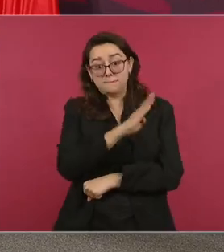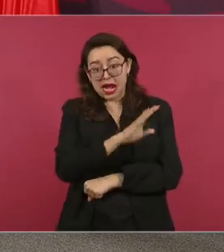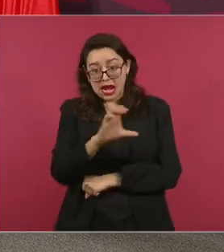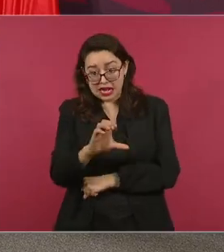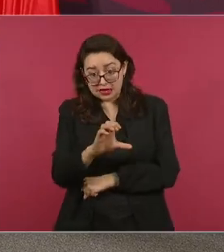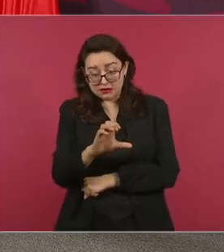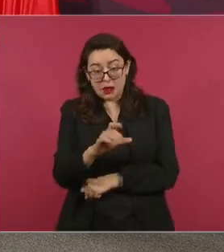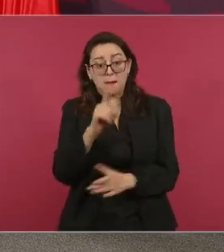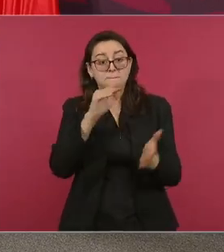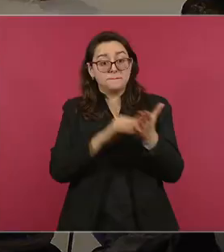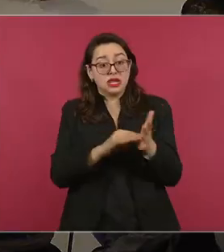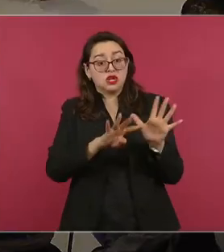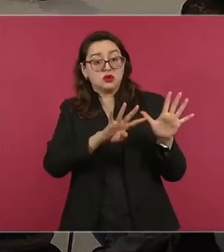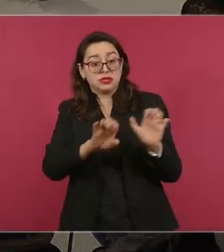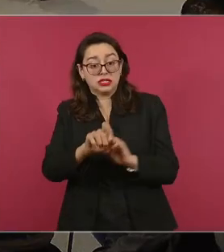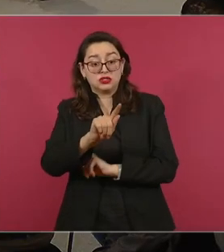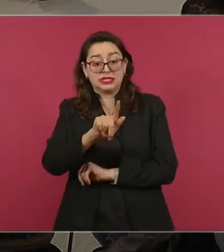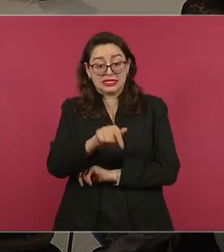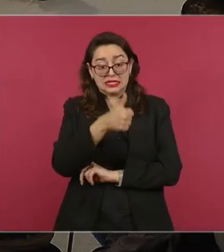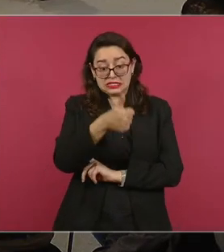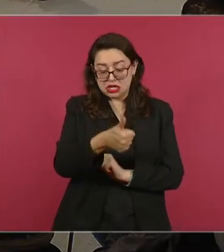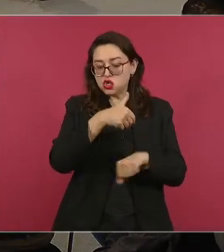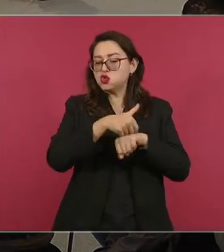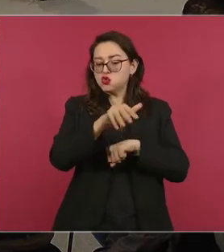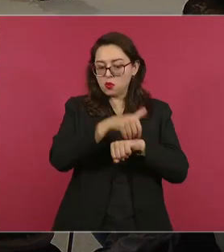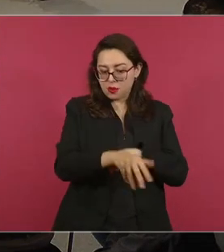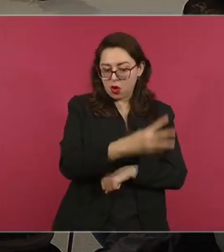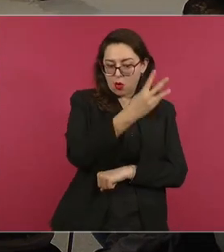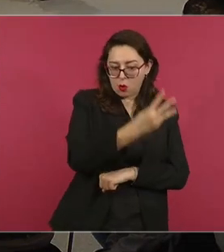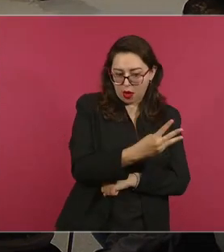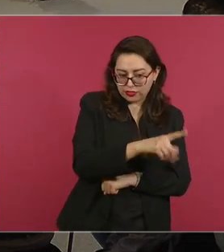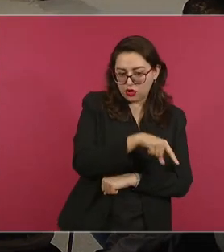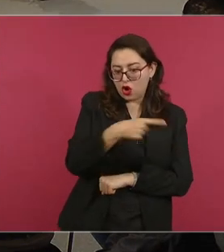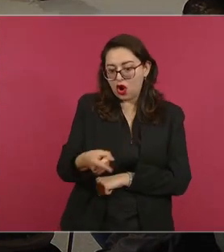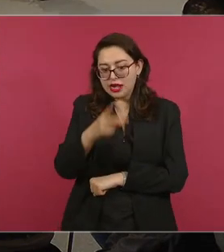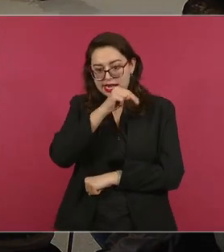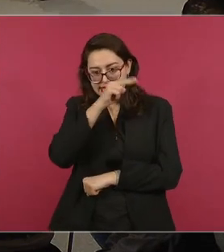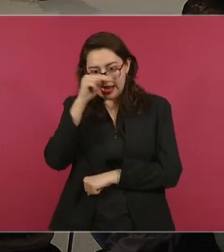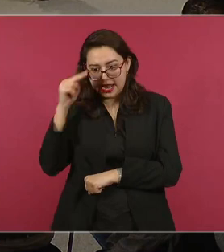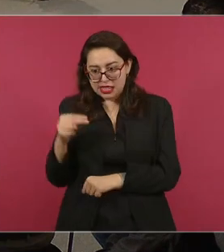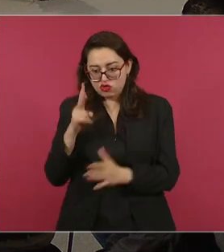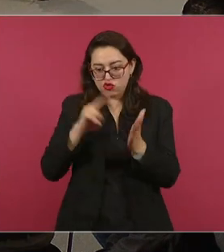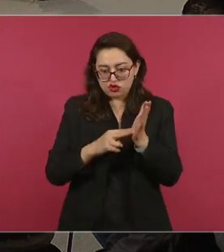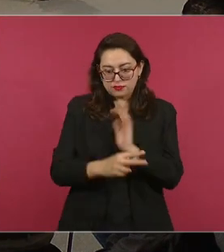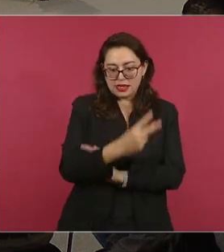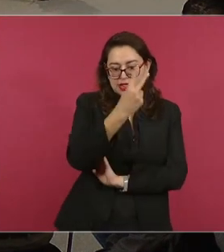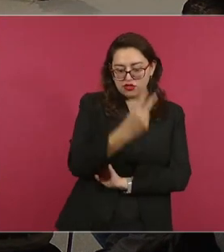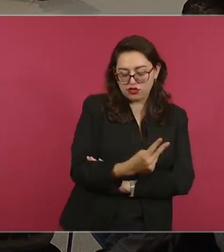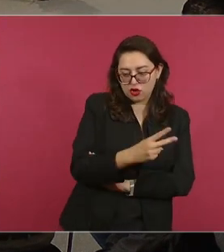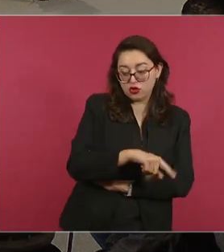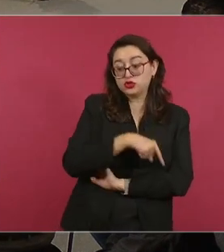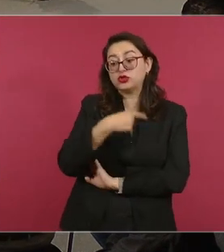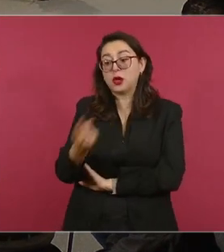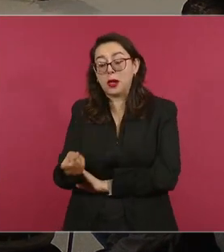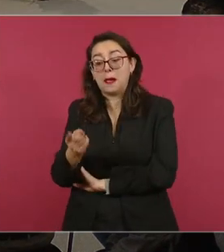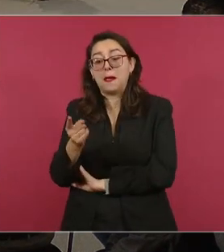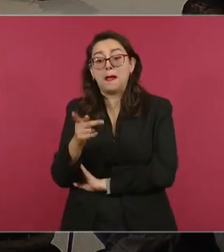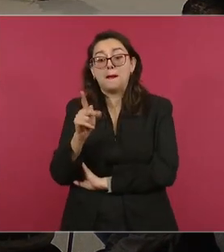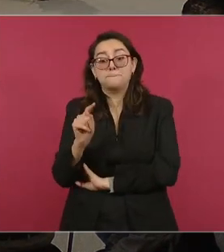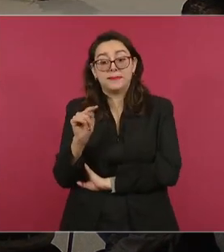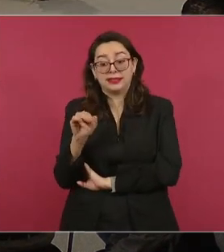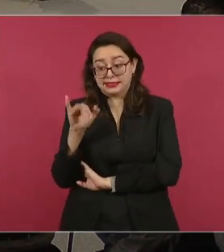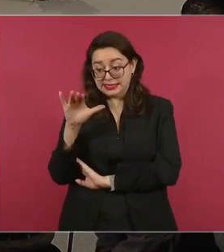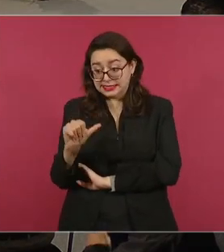California, en 1976. Kenna en San Blas, Nayarit, en 2002. Patricia en las bahías cercanas a